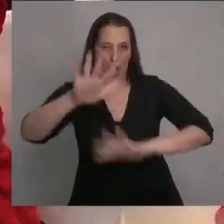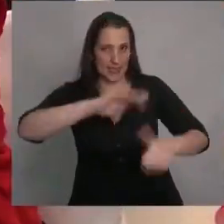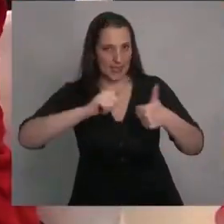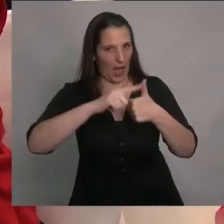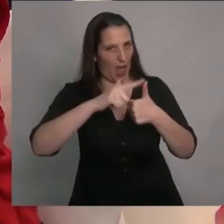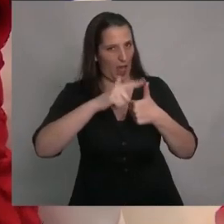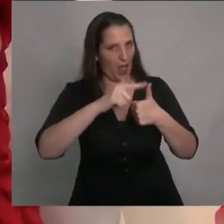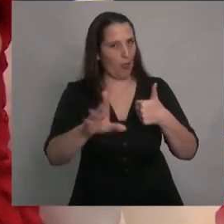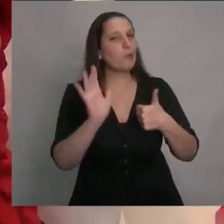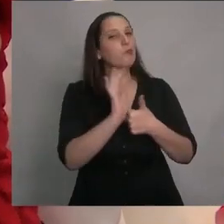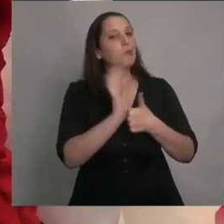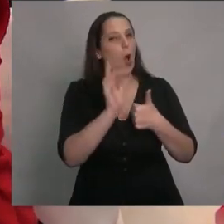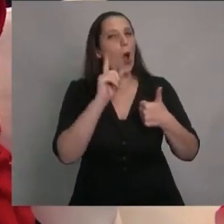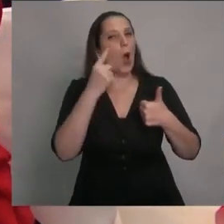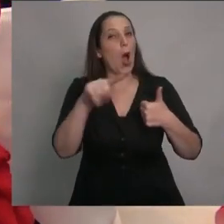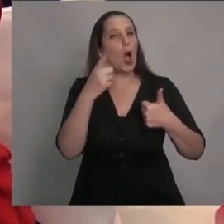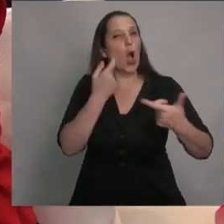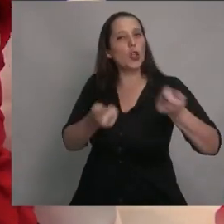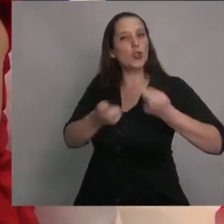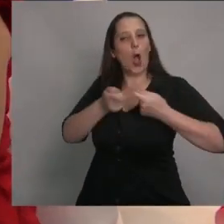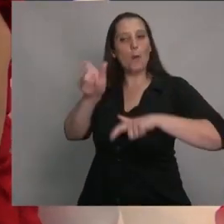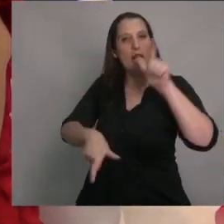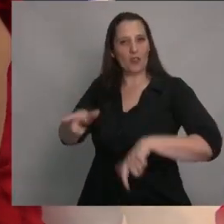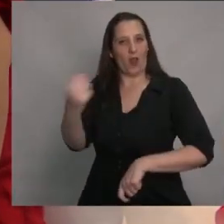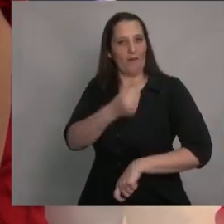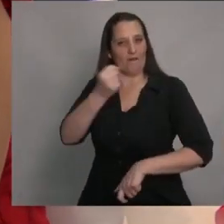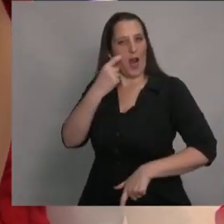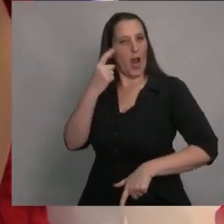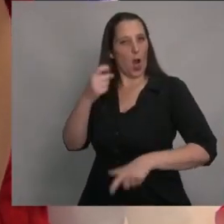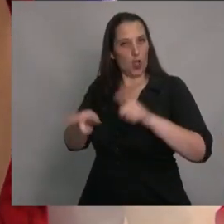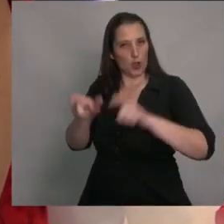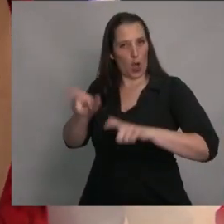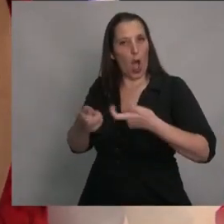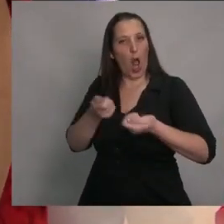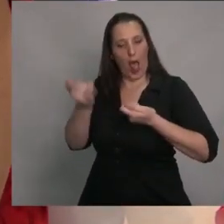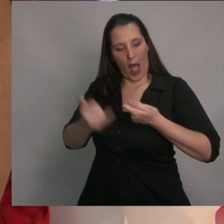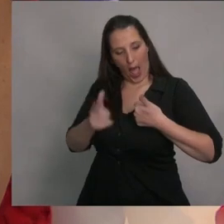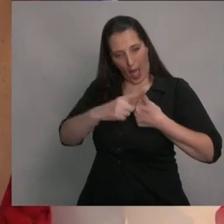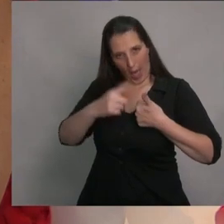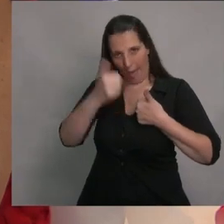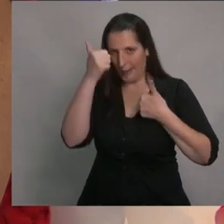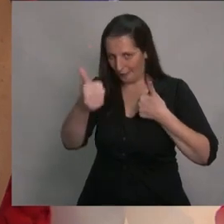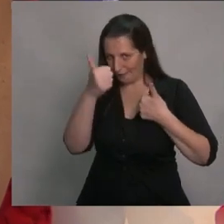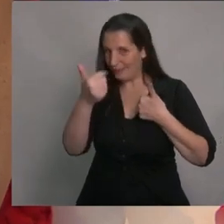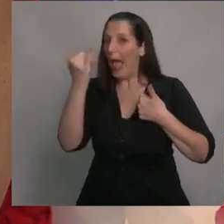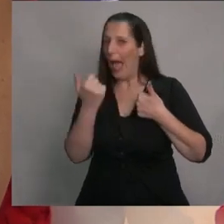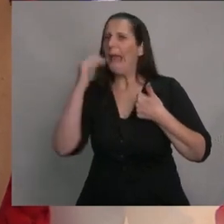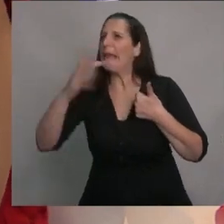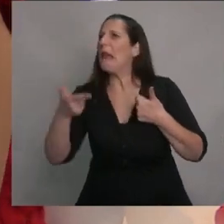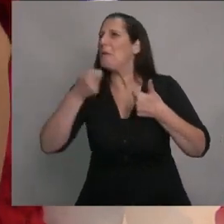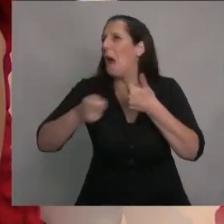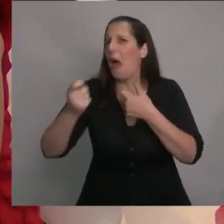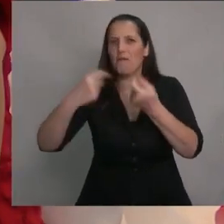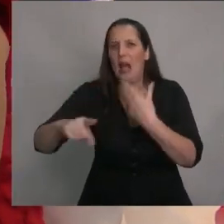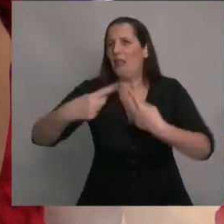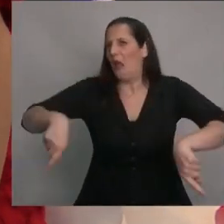la esfera paraestatal de control de la vida, en la cual diversas formas de actividad criminal y